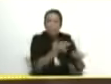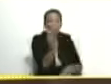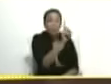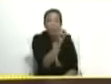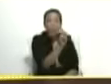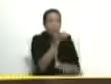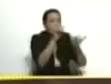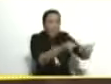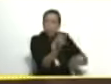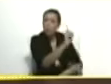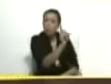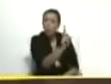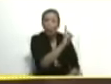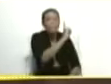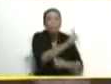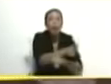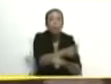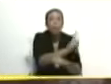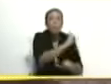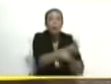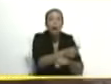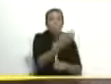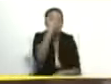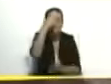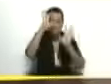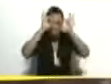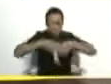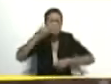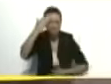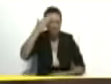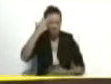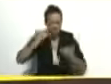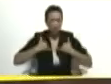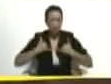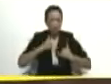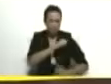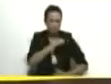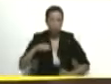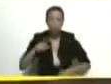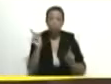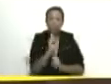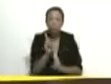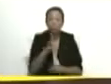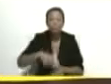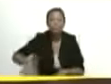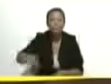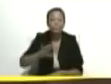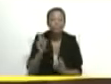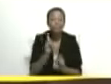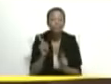Nunca. Con mente propia en territorio nacional.